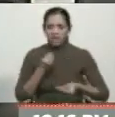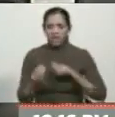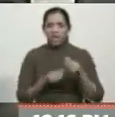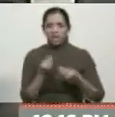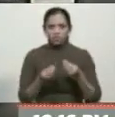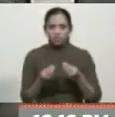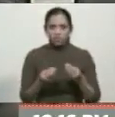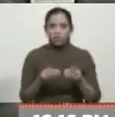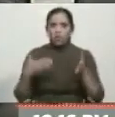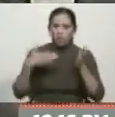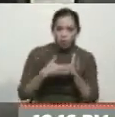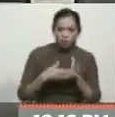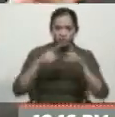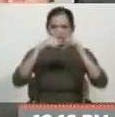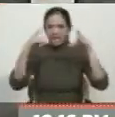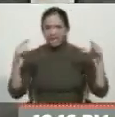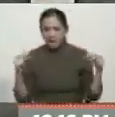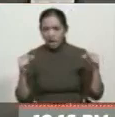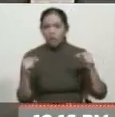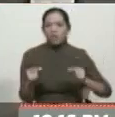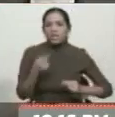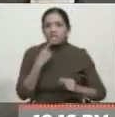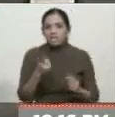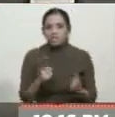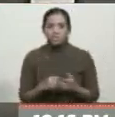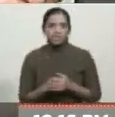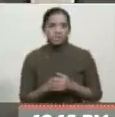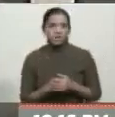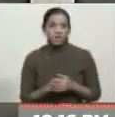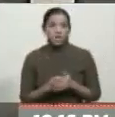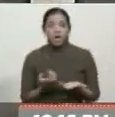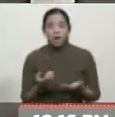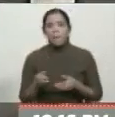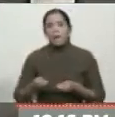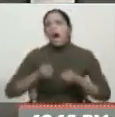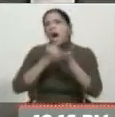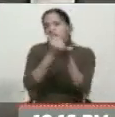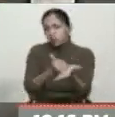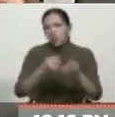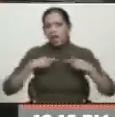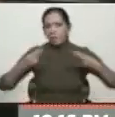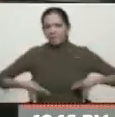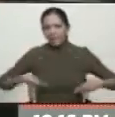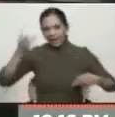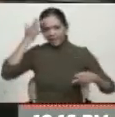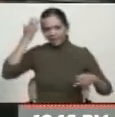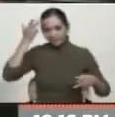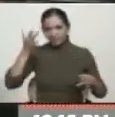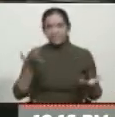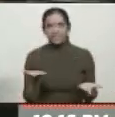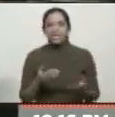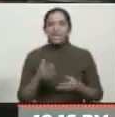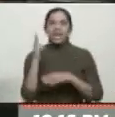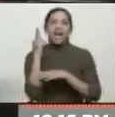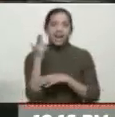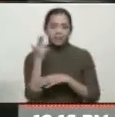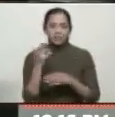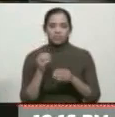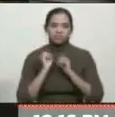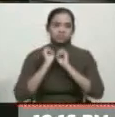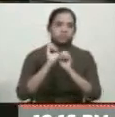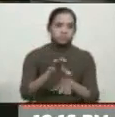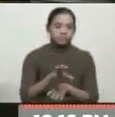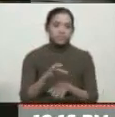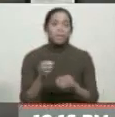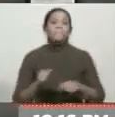con Nicaragua, que decían que iban a mandar ayuda humanitaria y lo que mandaban eran armas, y por otro